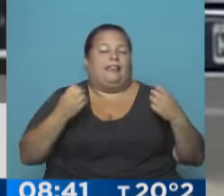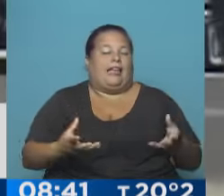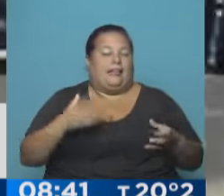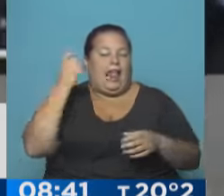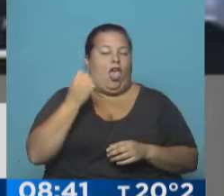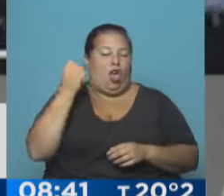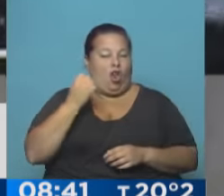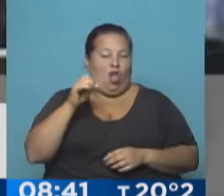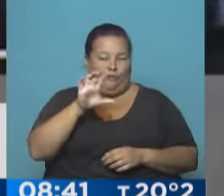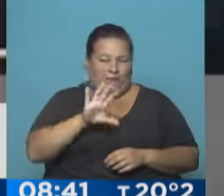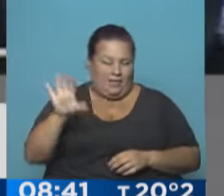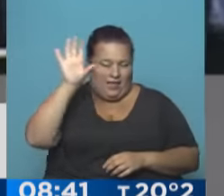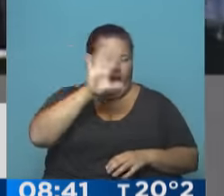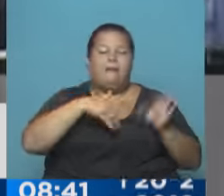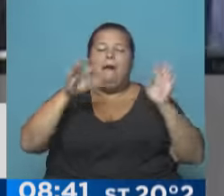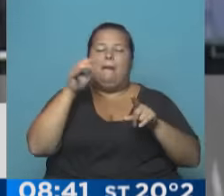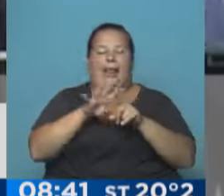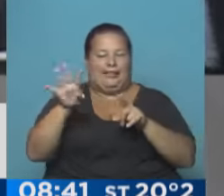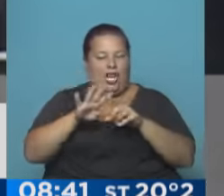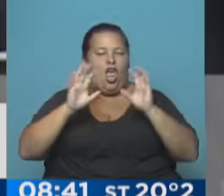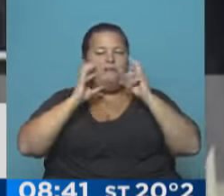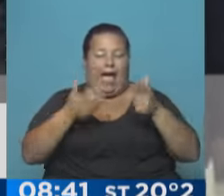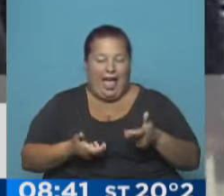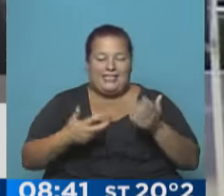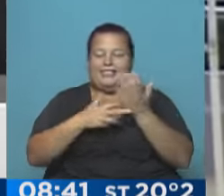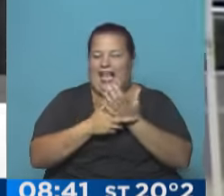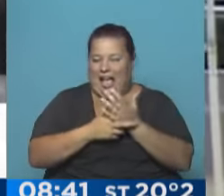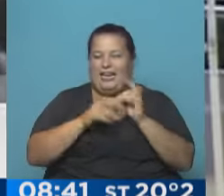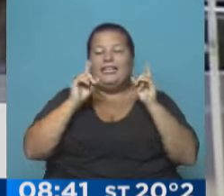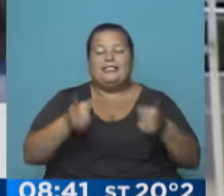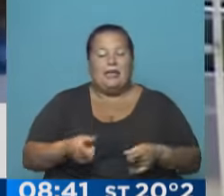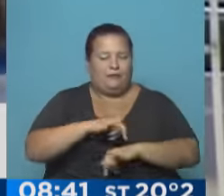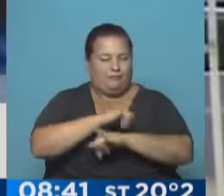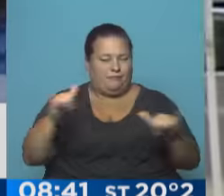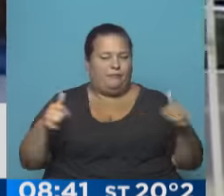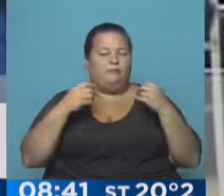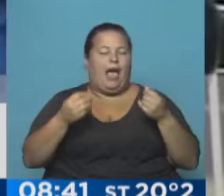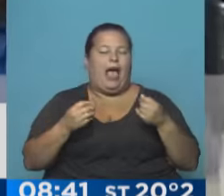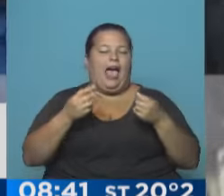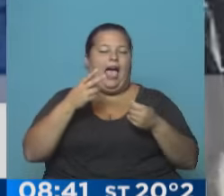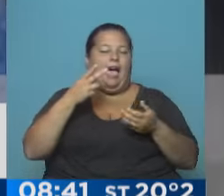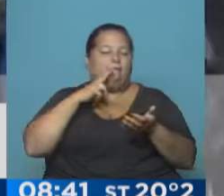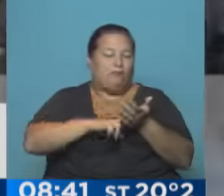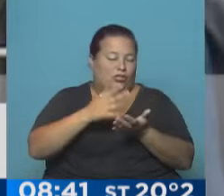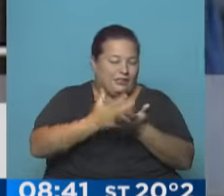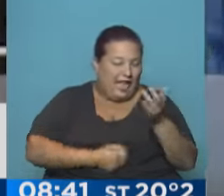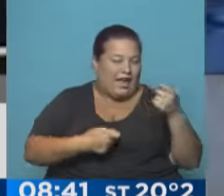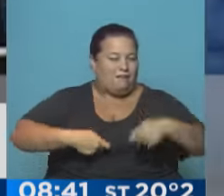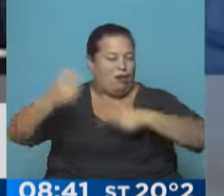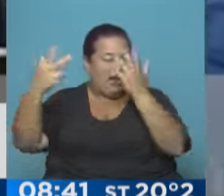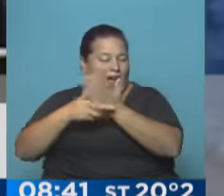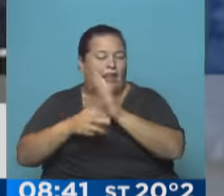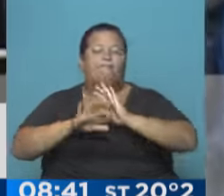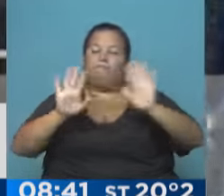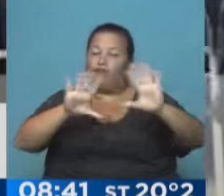esas economías regionales, sobre todo para el trigo, el maíz, la carne. ¿También habrá anuncios para las retenciones a las exportaciones de la carne?